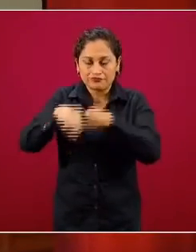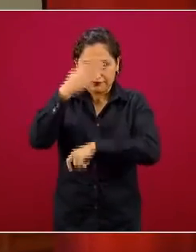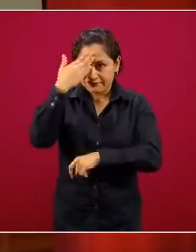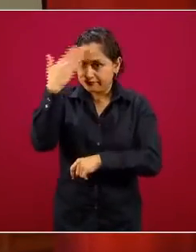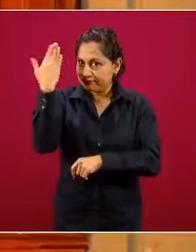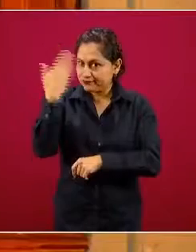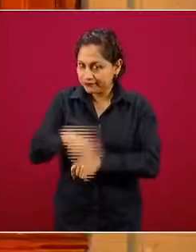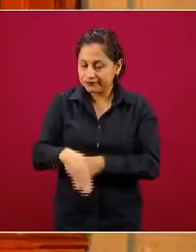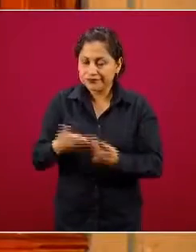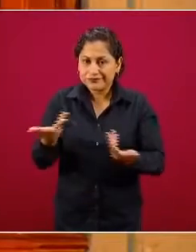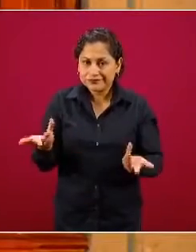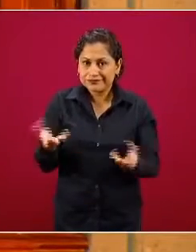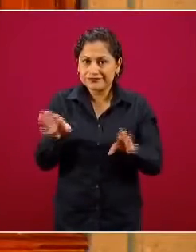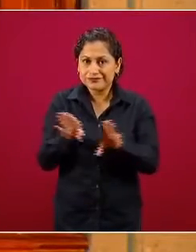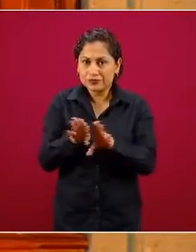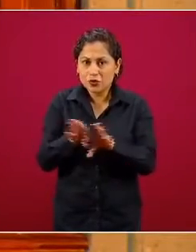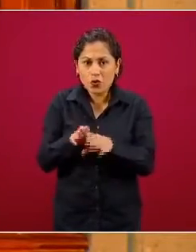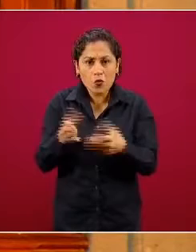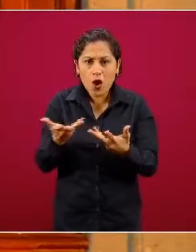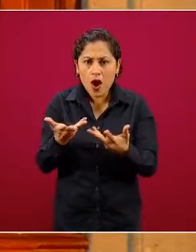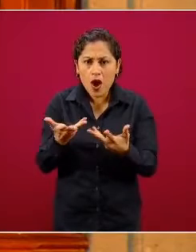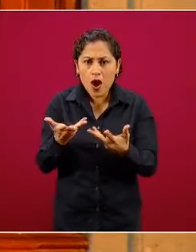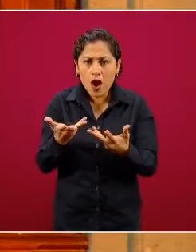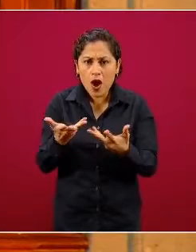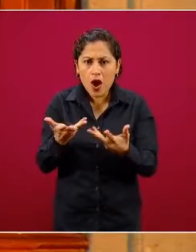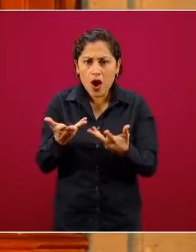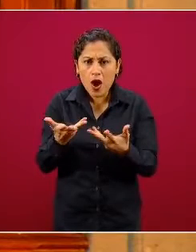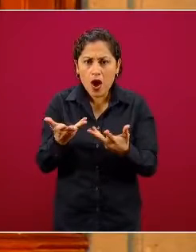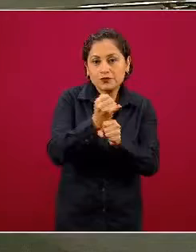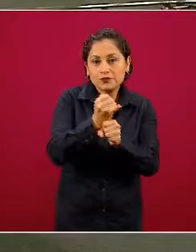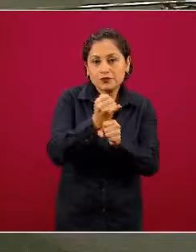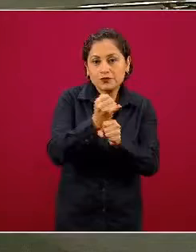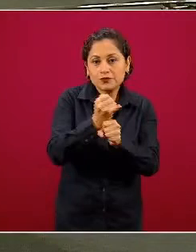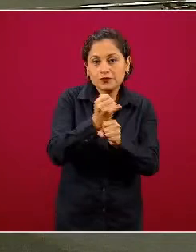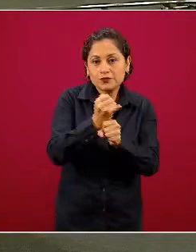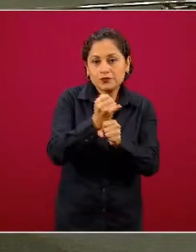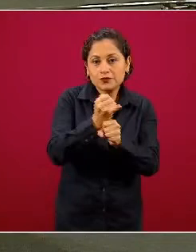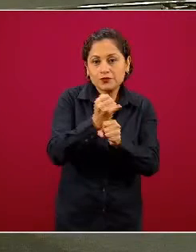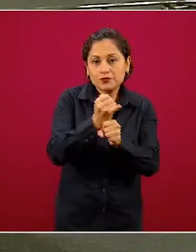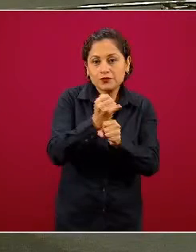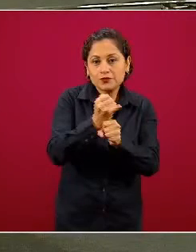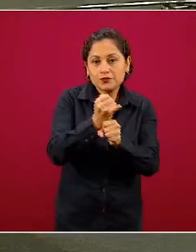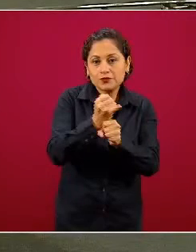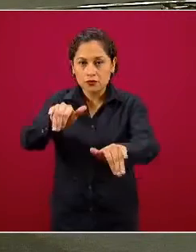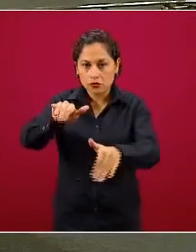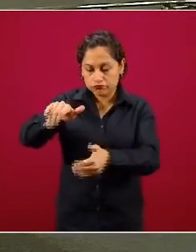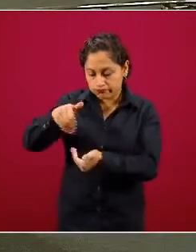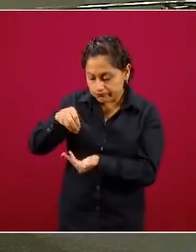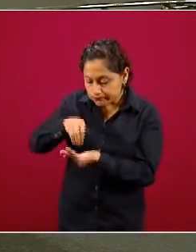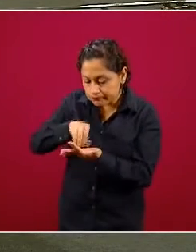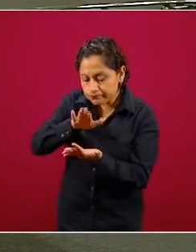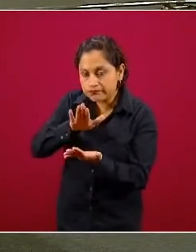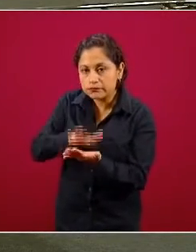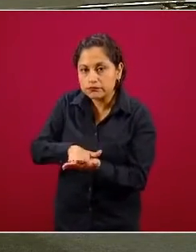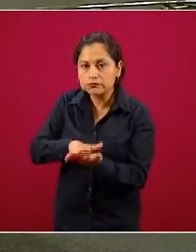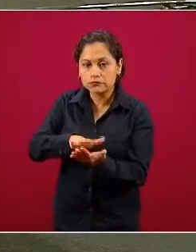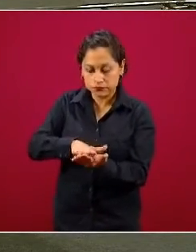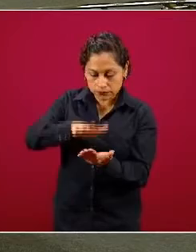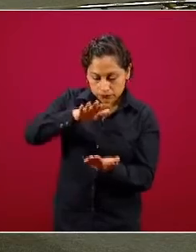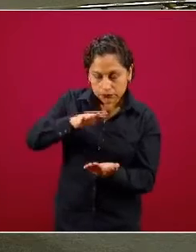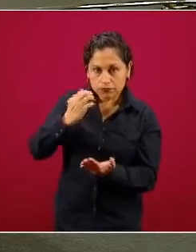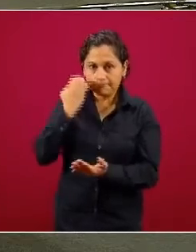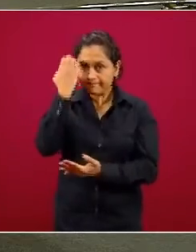simplificada, consiste en recolectar información, integrar la información, analizar la información,